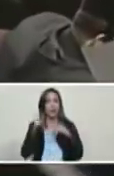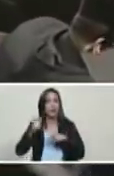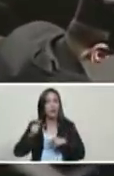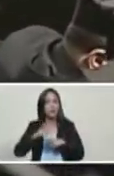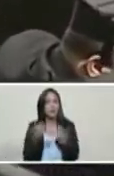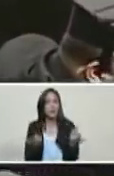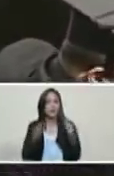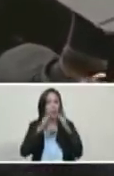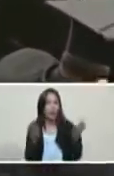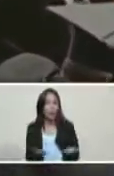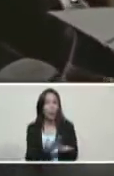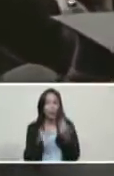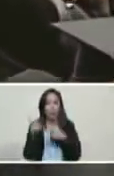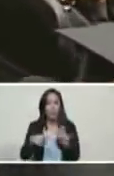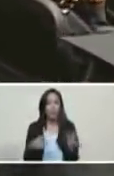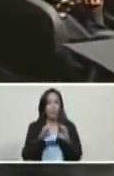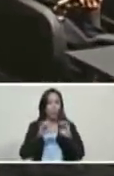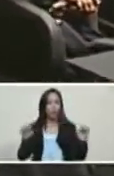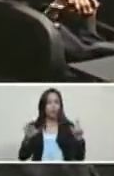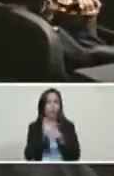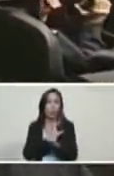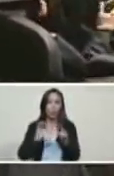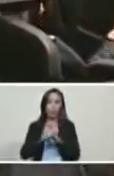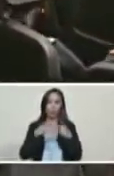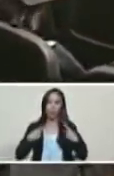Educación, cultura, vida.